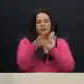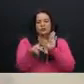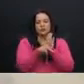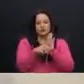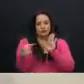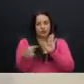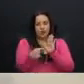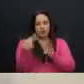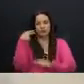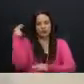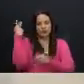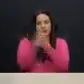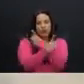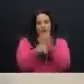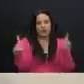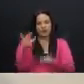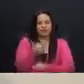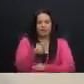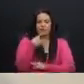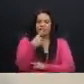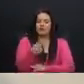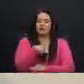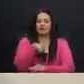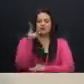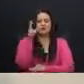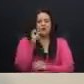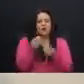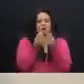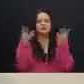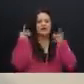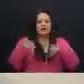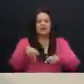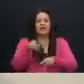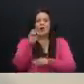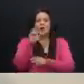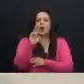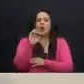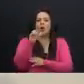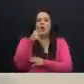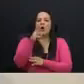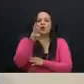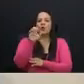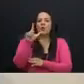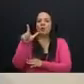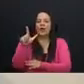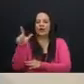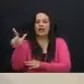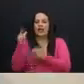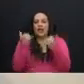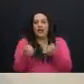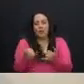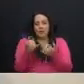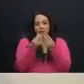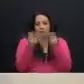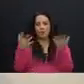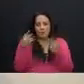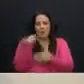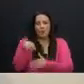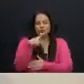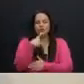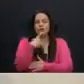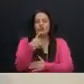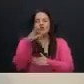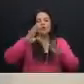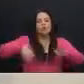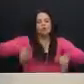así lo dice. Hoy he escuchado a muchos hablando de Orwell, parece que ahora se puso de moda estoy casi segura que muchos que lo han mencionado ni siquiera se lo han